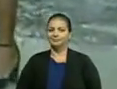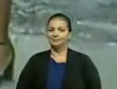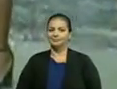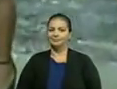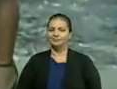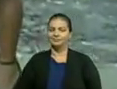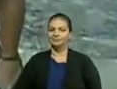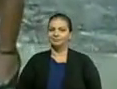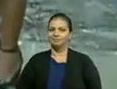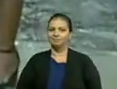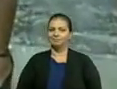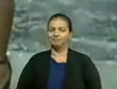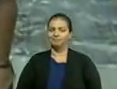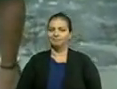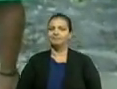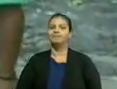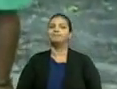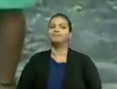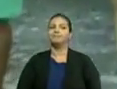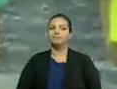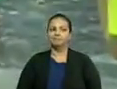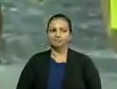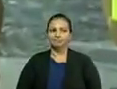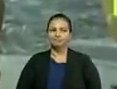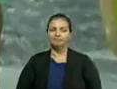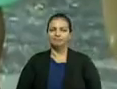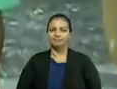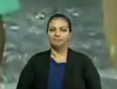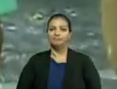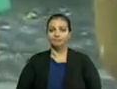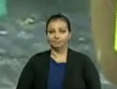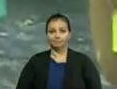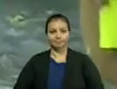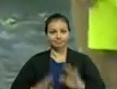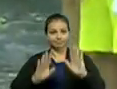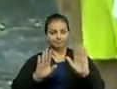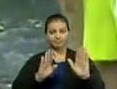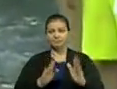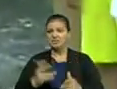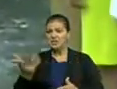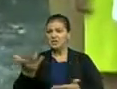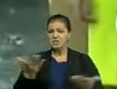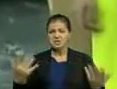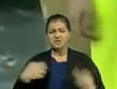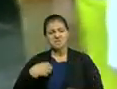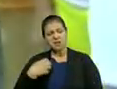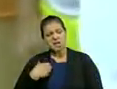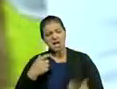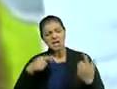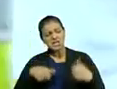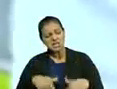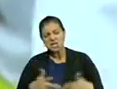No, aquí estamos, señores. Aquí estamos, la respuesta de los moradores pidiendo